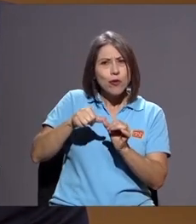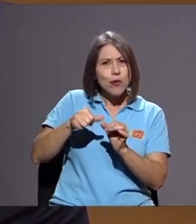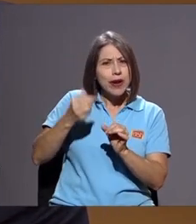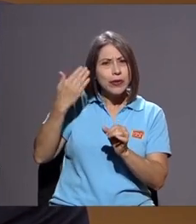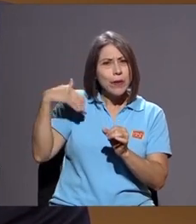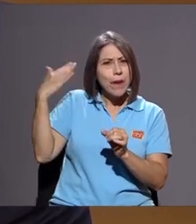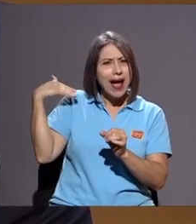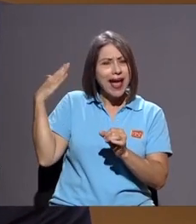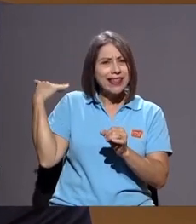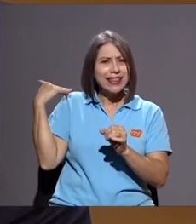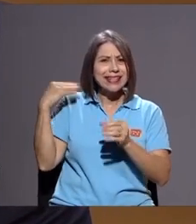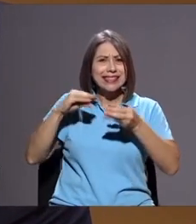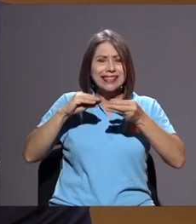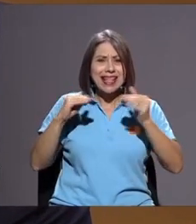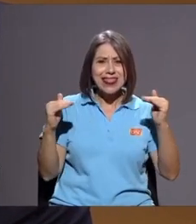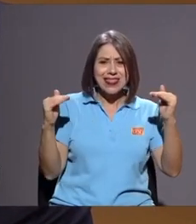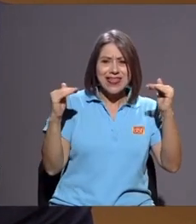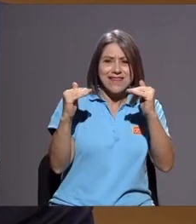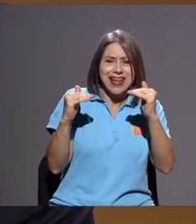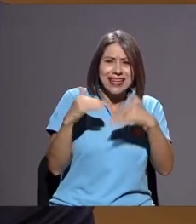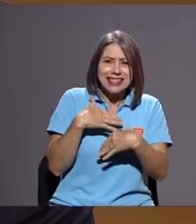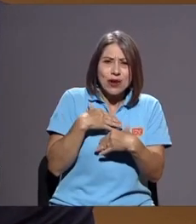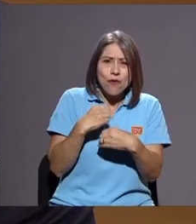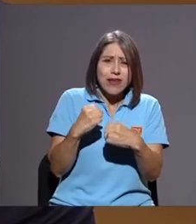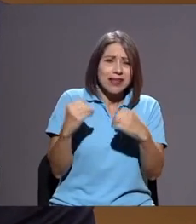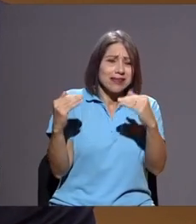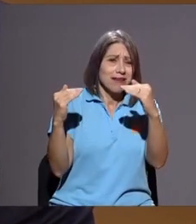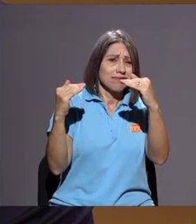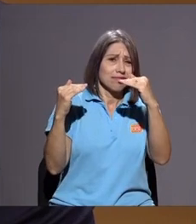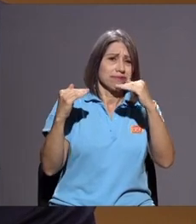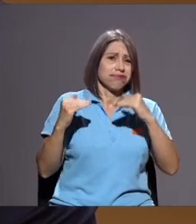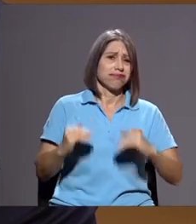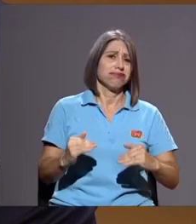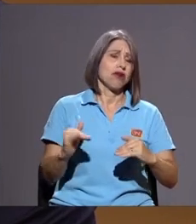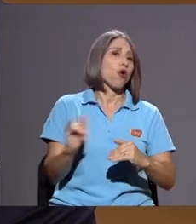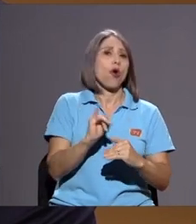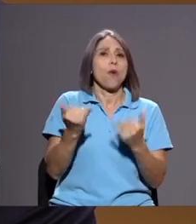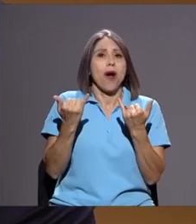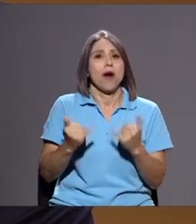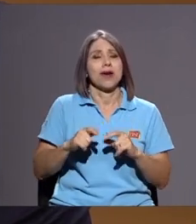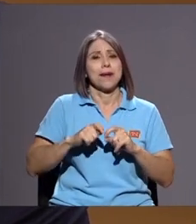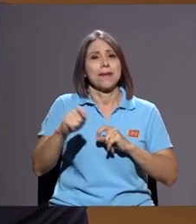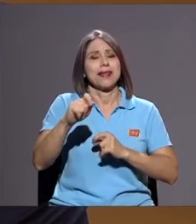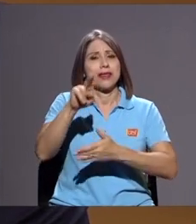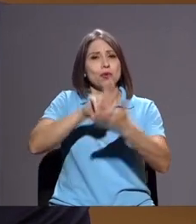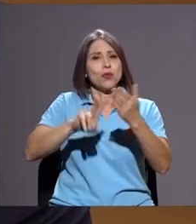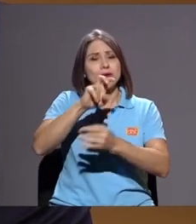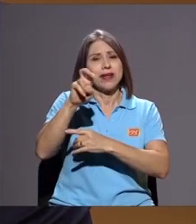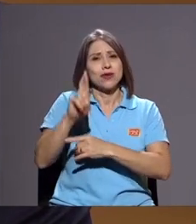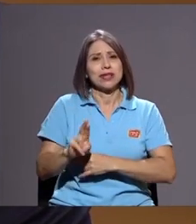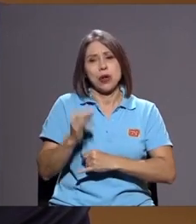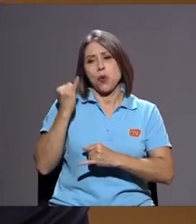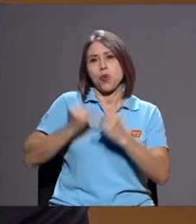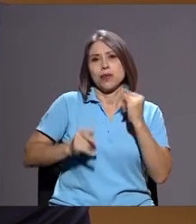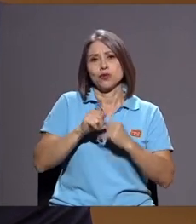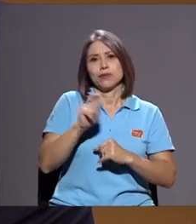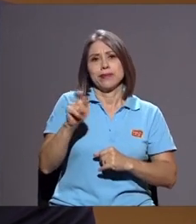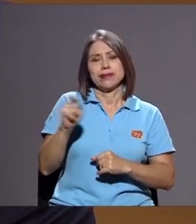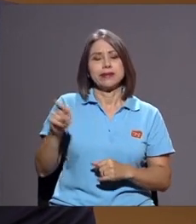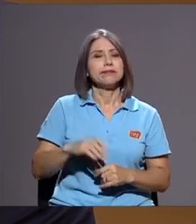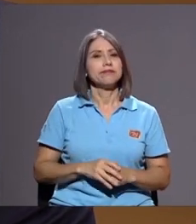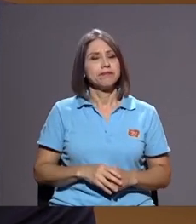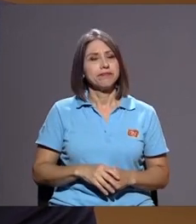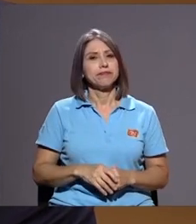índices de confianza tan bajos como los que ha estado midiendo la universidad de costa rica en los últimos en los últimos meses